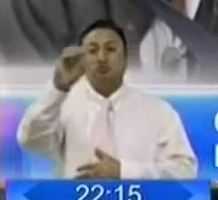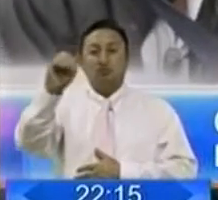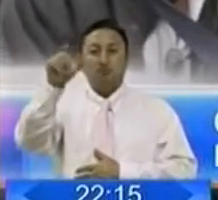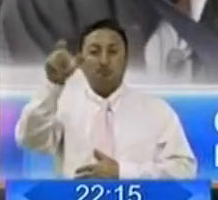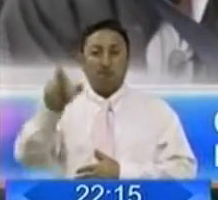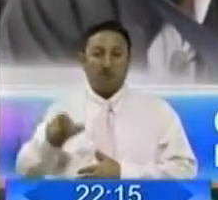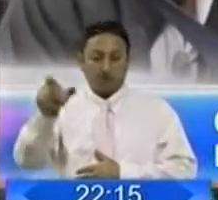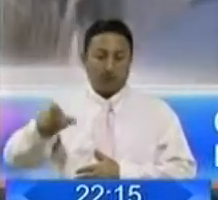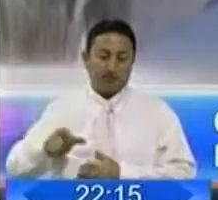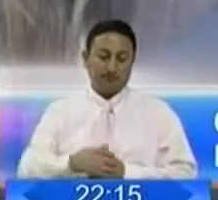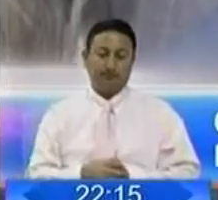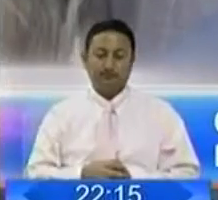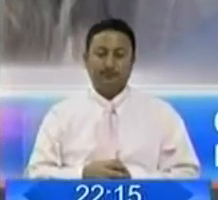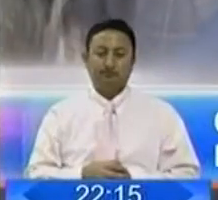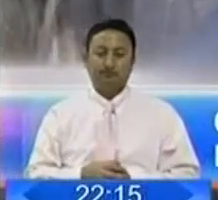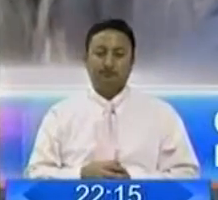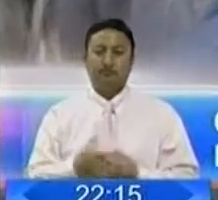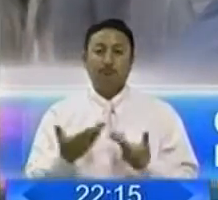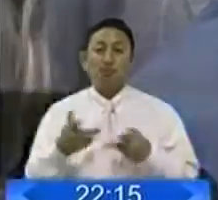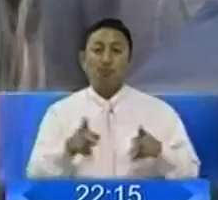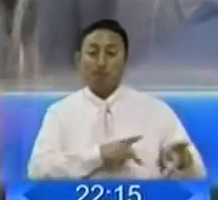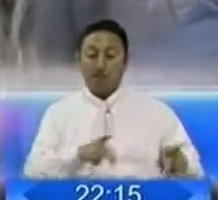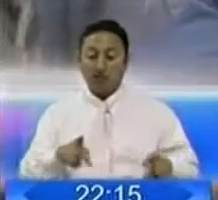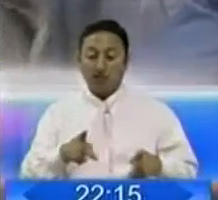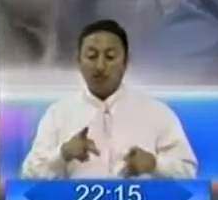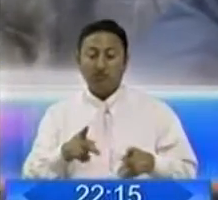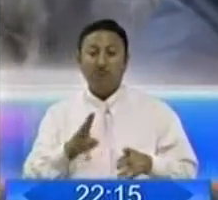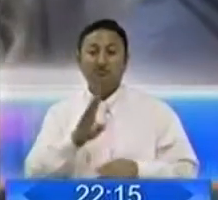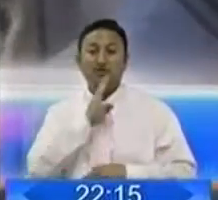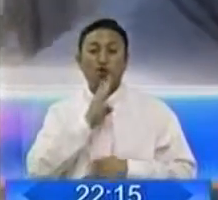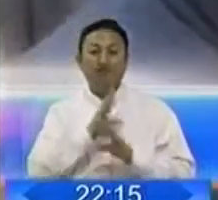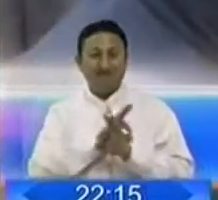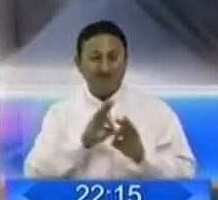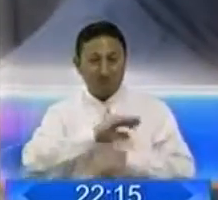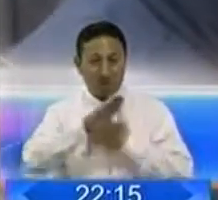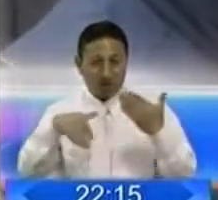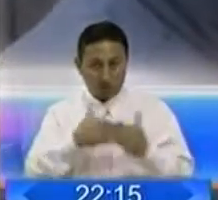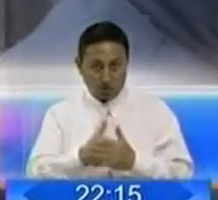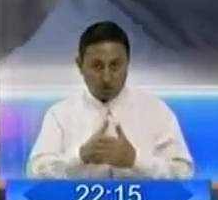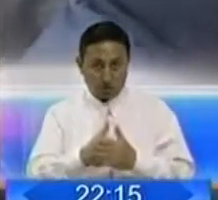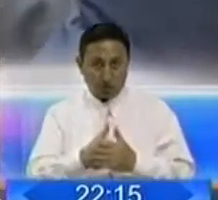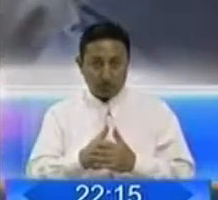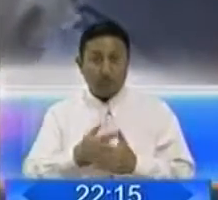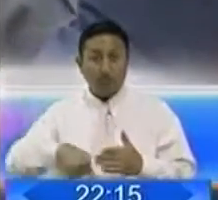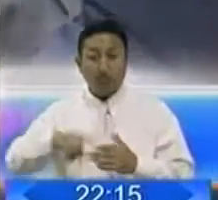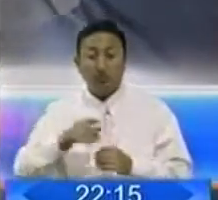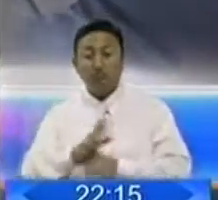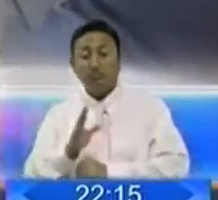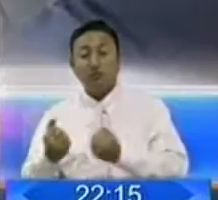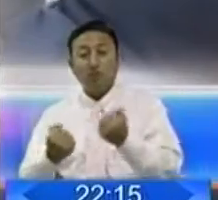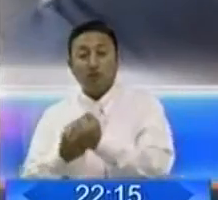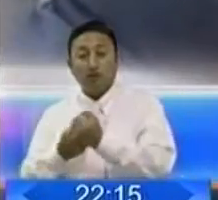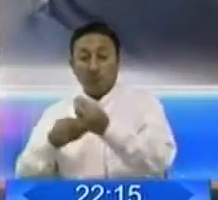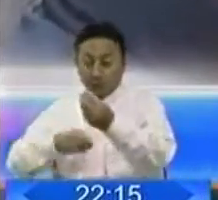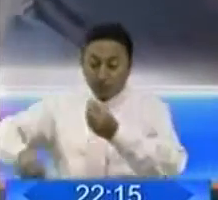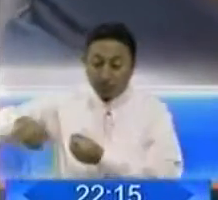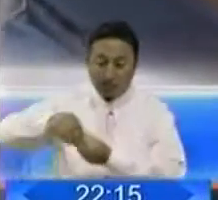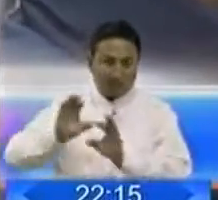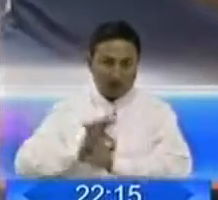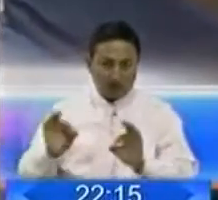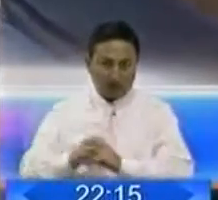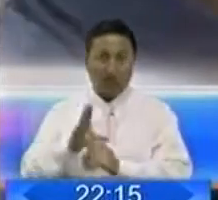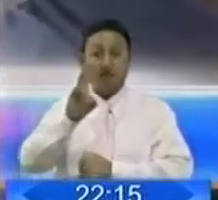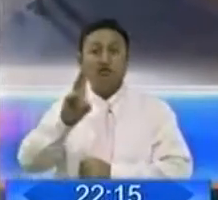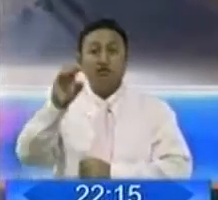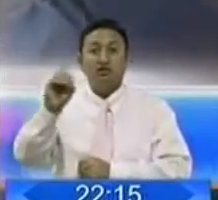personas. Del plan Agua Segura para Todos, que incluye financiar con financiamiento no reembolsable de hasta el 70%